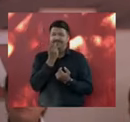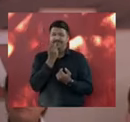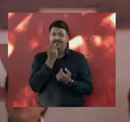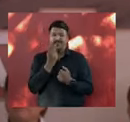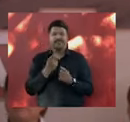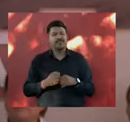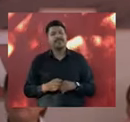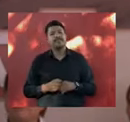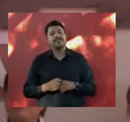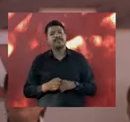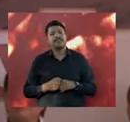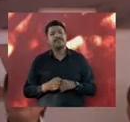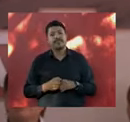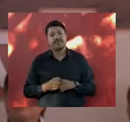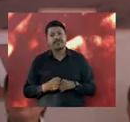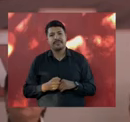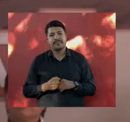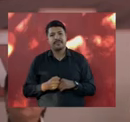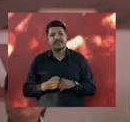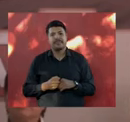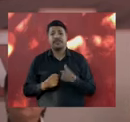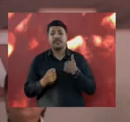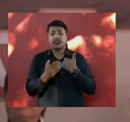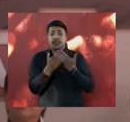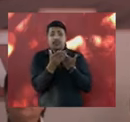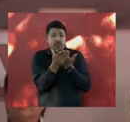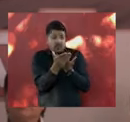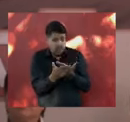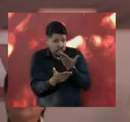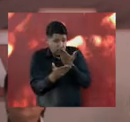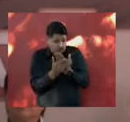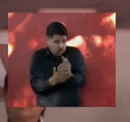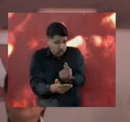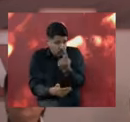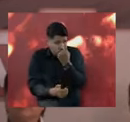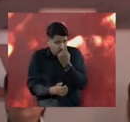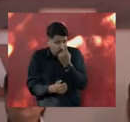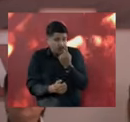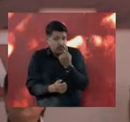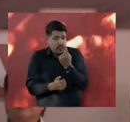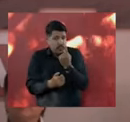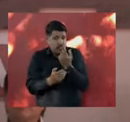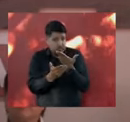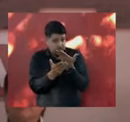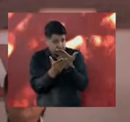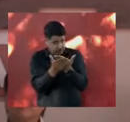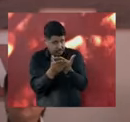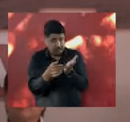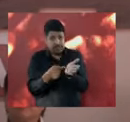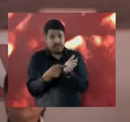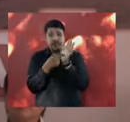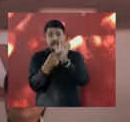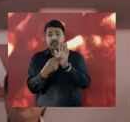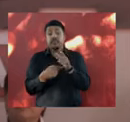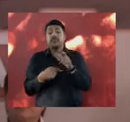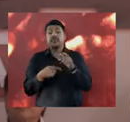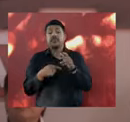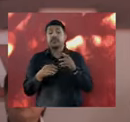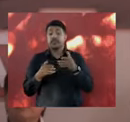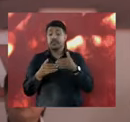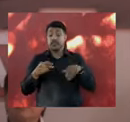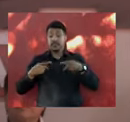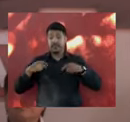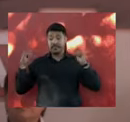quiero hacerles una propuesta, que los que están hoy